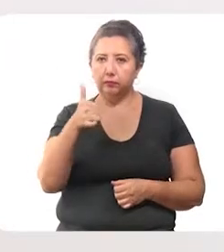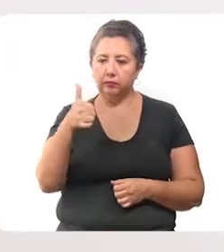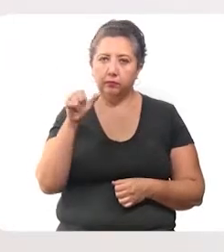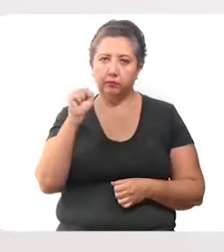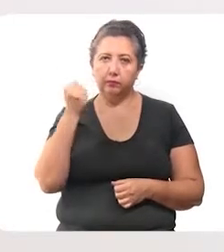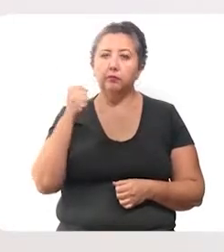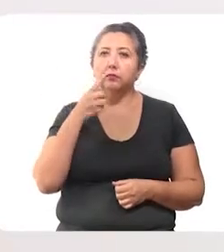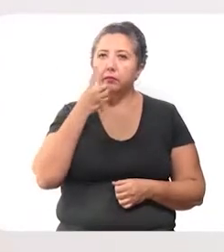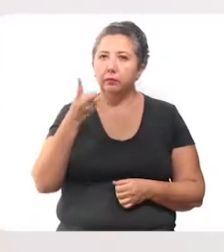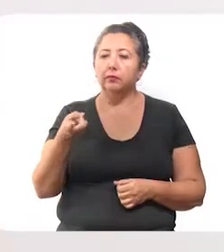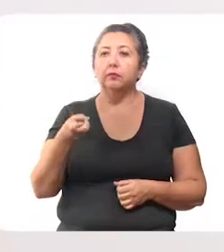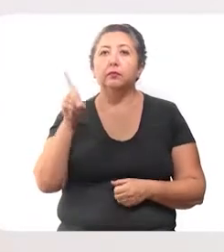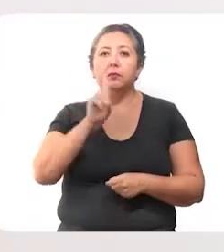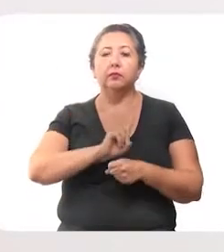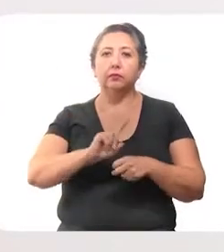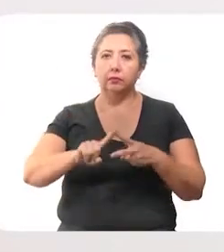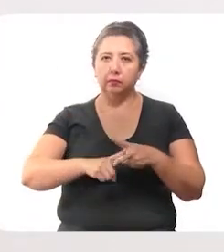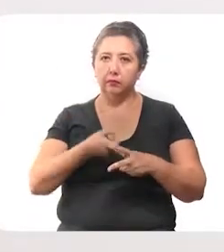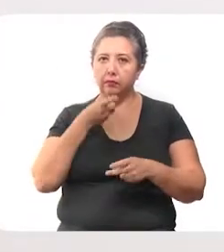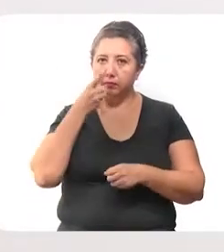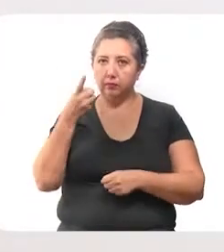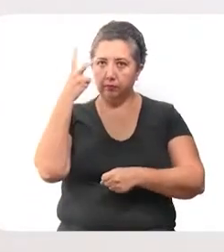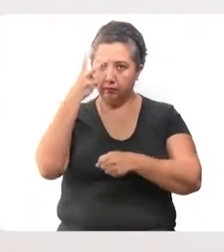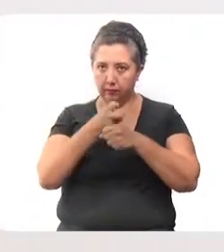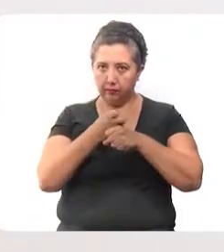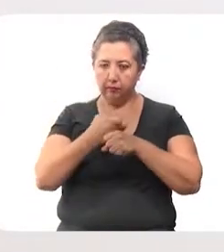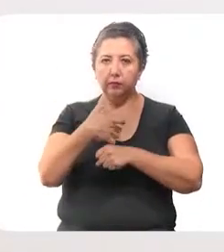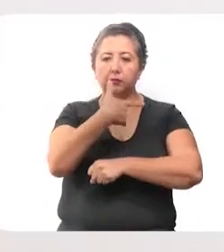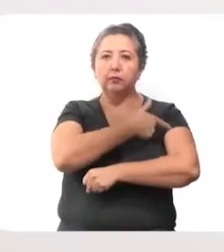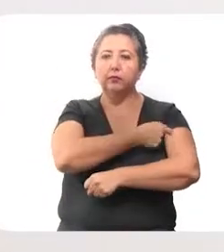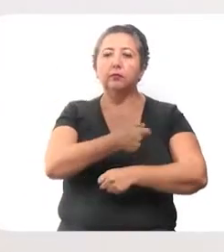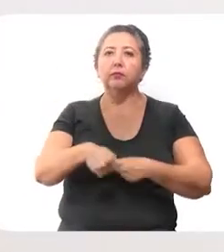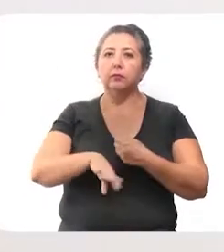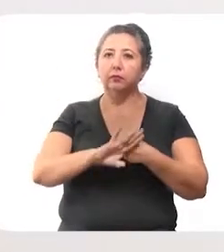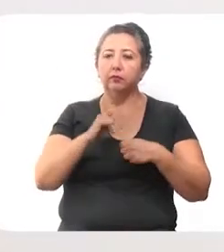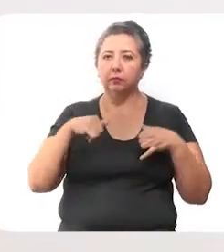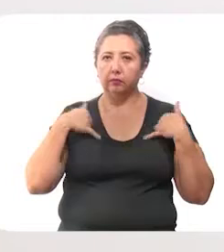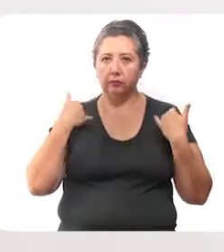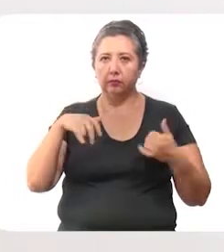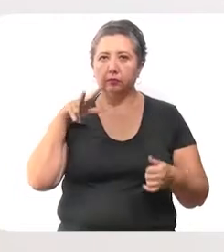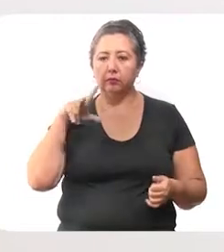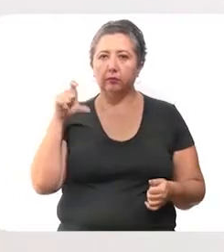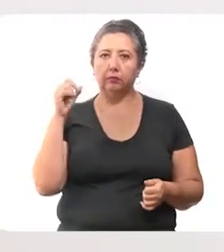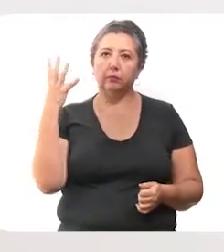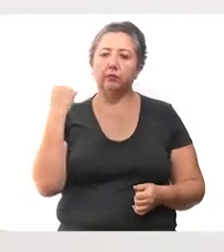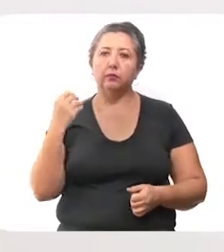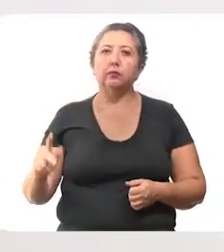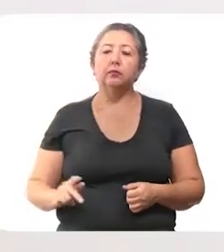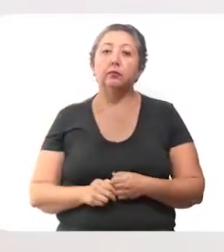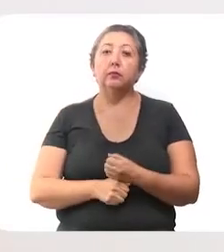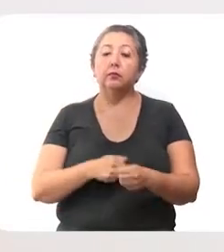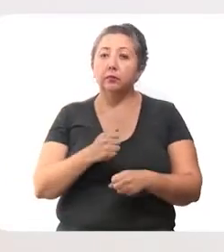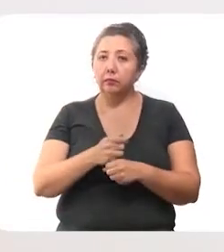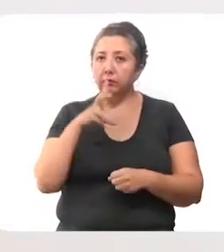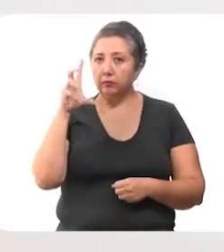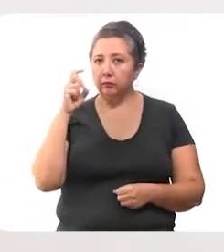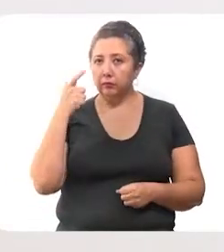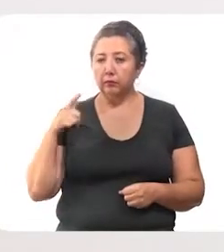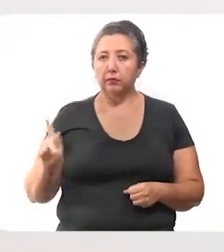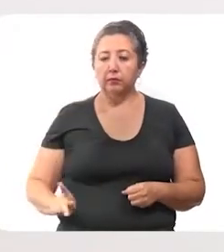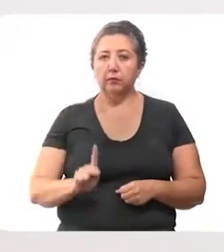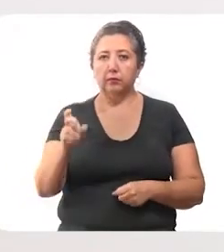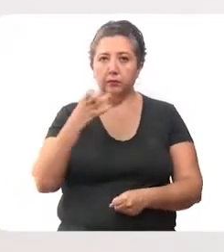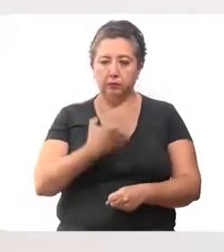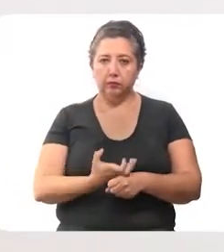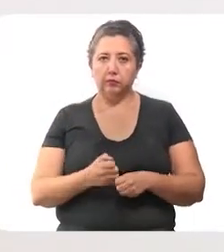de septiembre. Este día arrancó la aplicación de la segunda dosis contra el coronavirus a jóvenes de 18 a 29 años de edad de 37